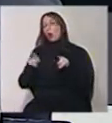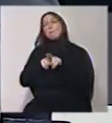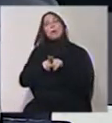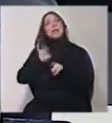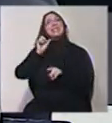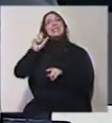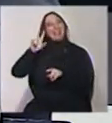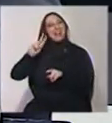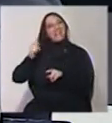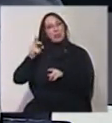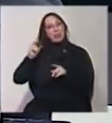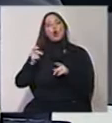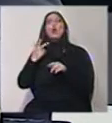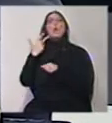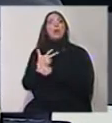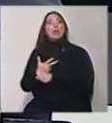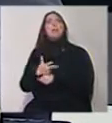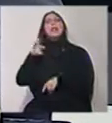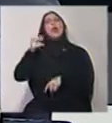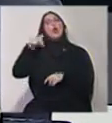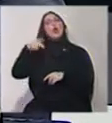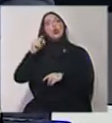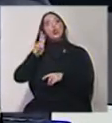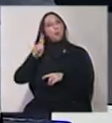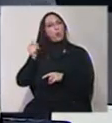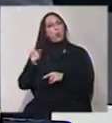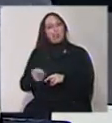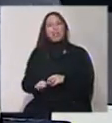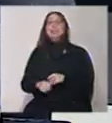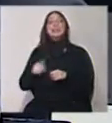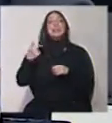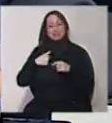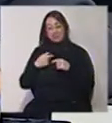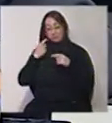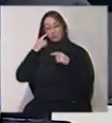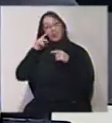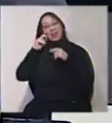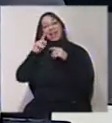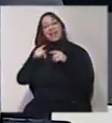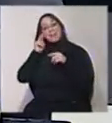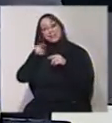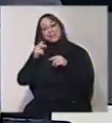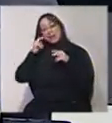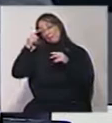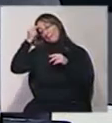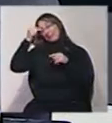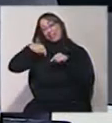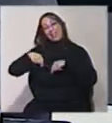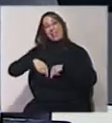pasa también en Guatemala, pasa también en Honduras, ¿verdad? Si nosotros nos remitimos a un eventual caso uruguayo,